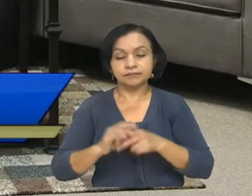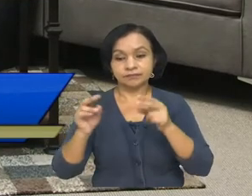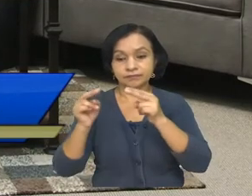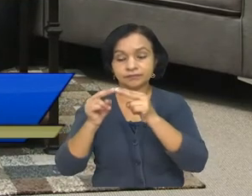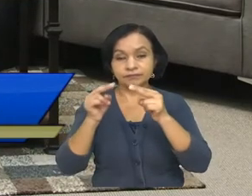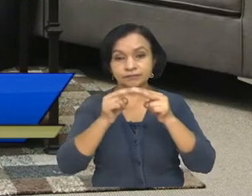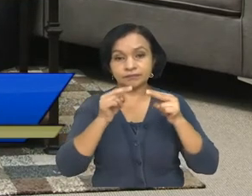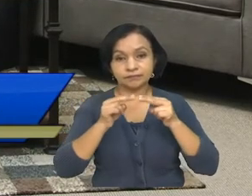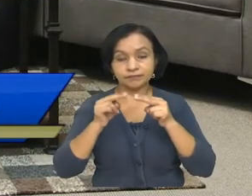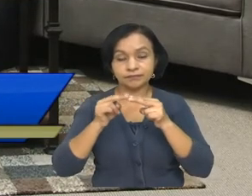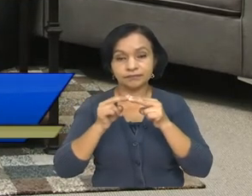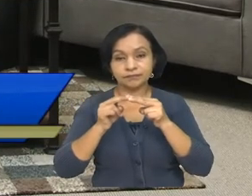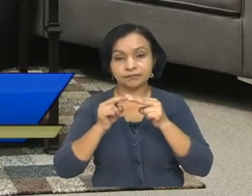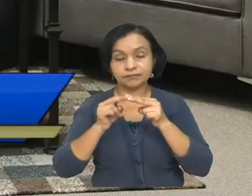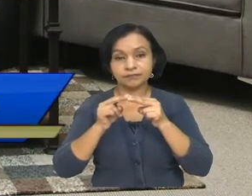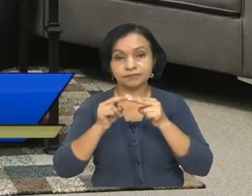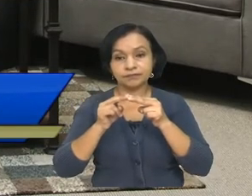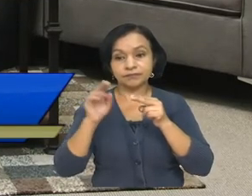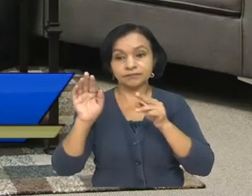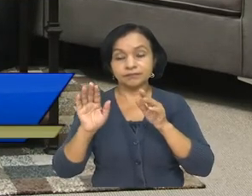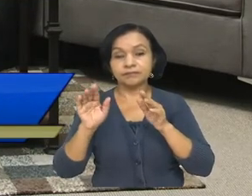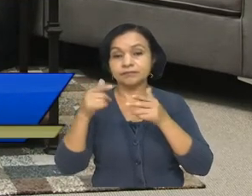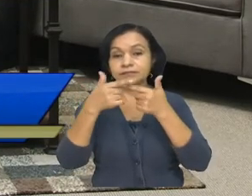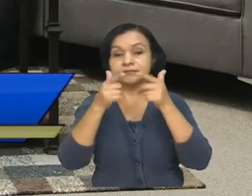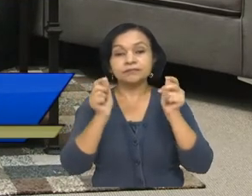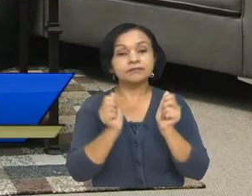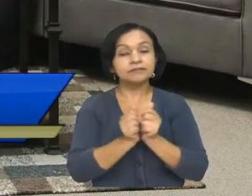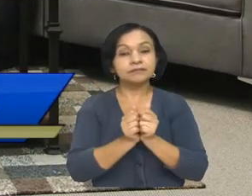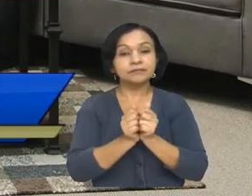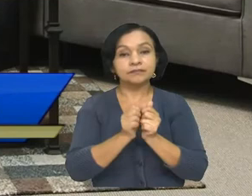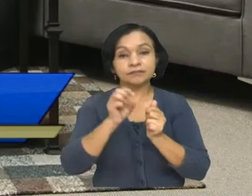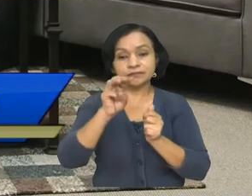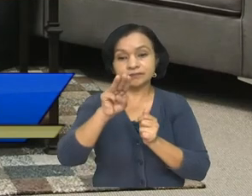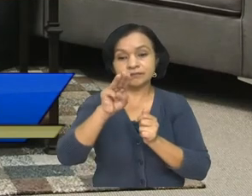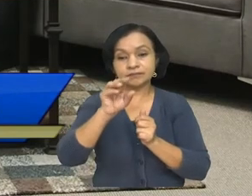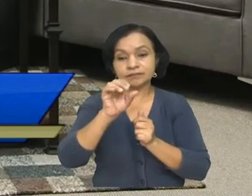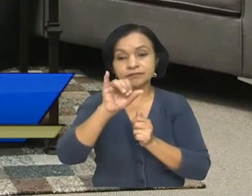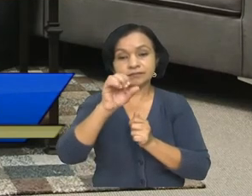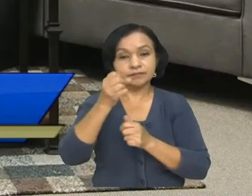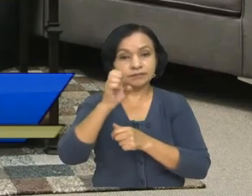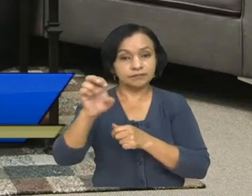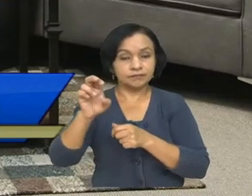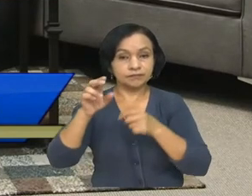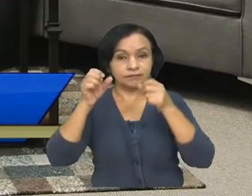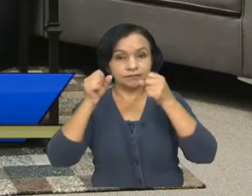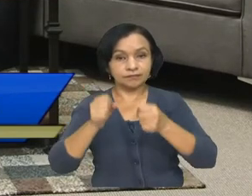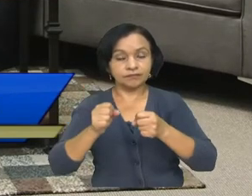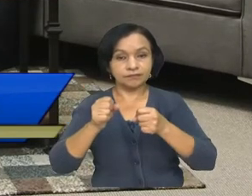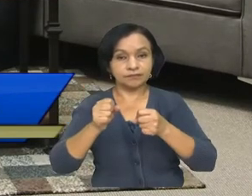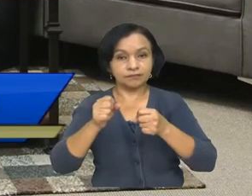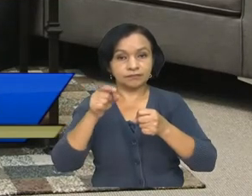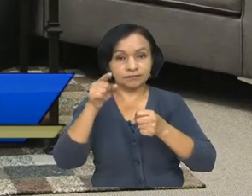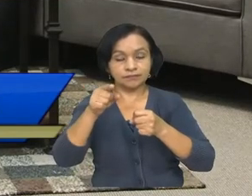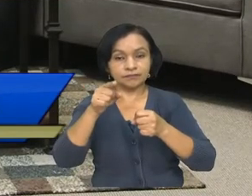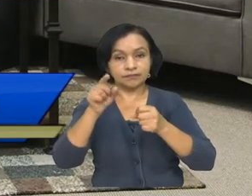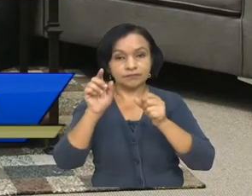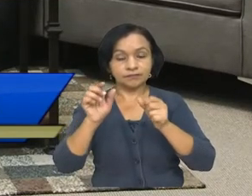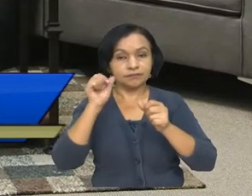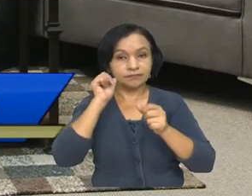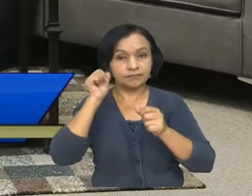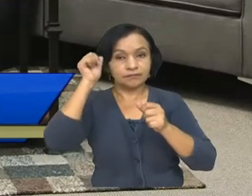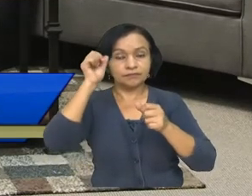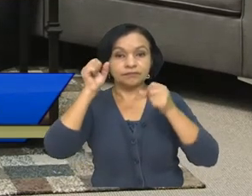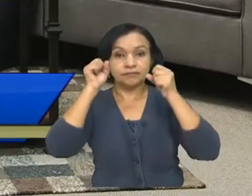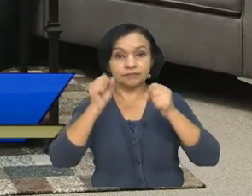el contacto, uno de los mayores de ese grupo, como te decía, era Moisés Rivera, el comisionado, pues que él era uno de los mayores.